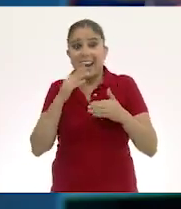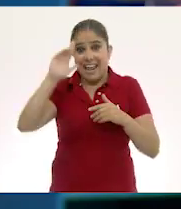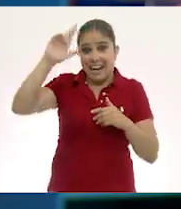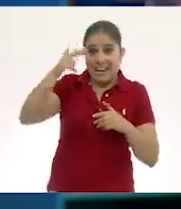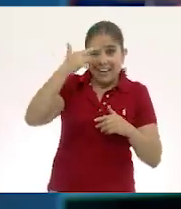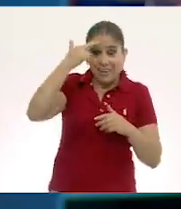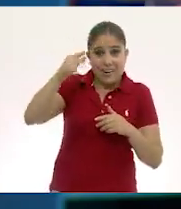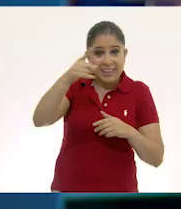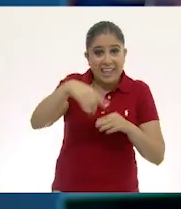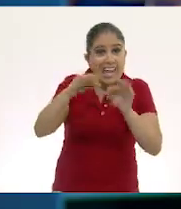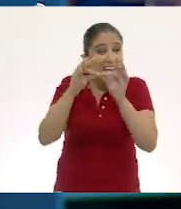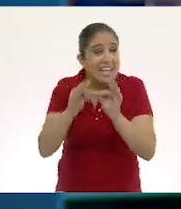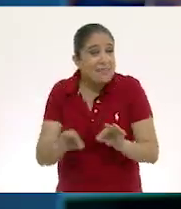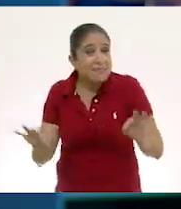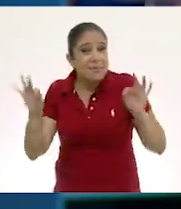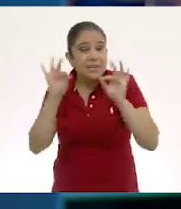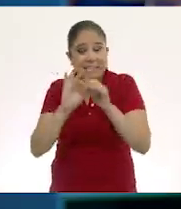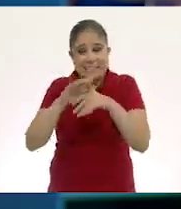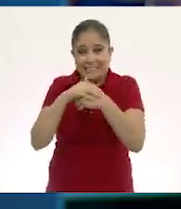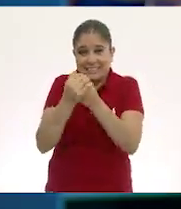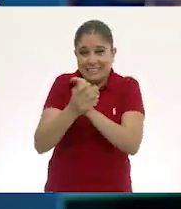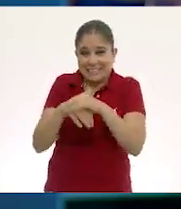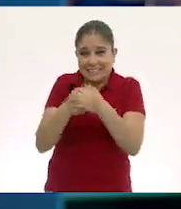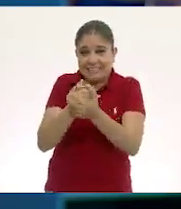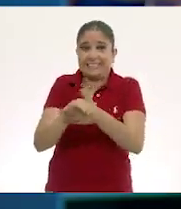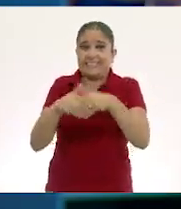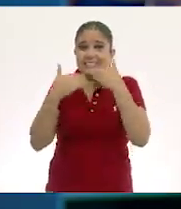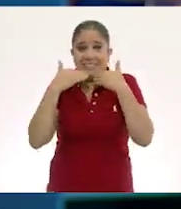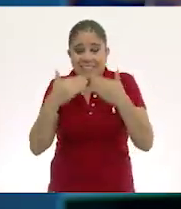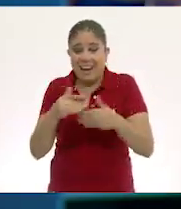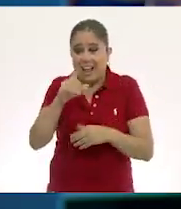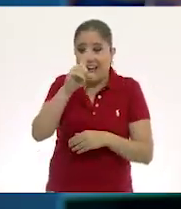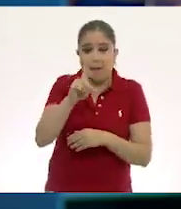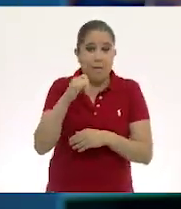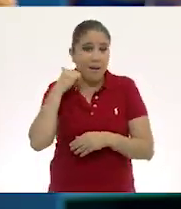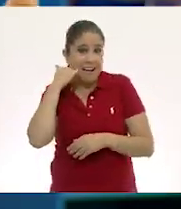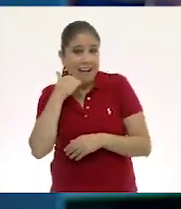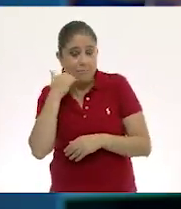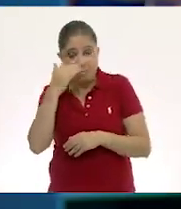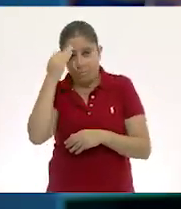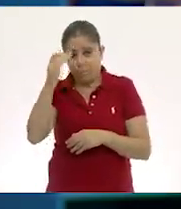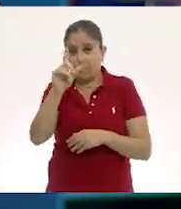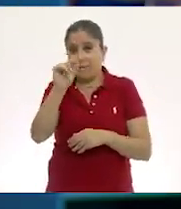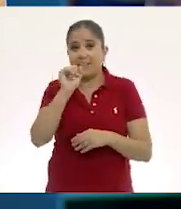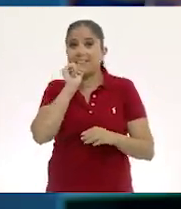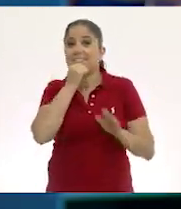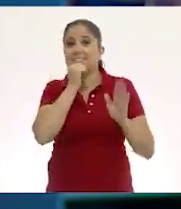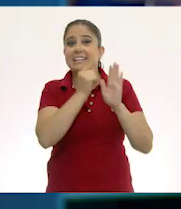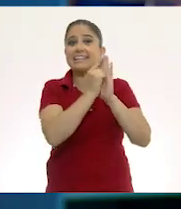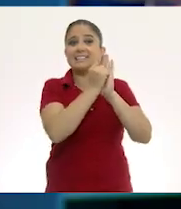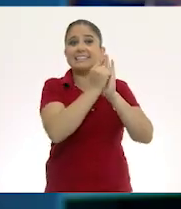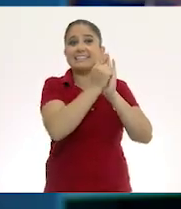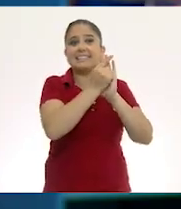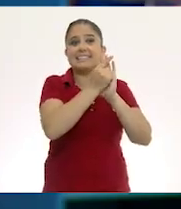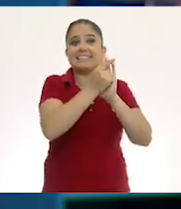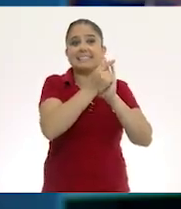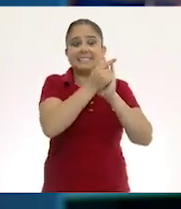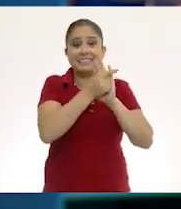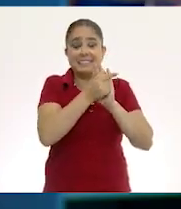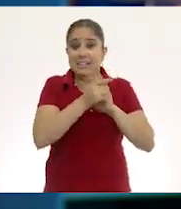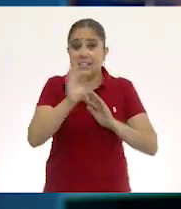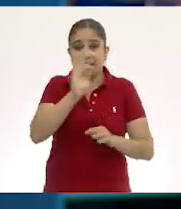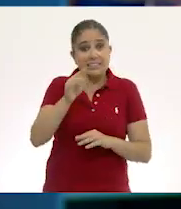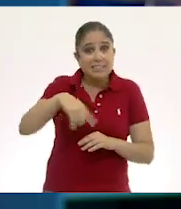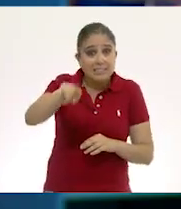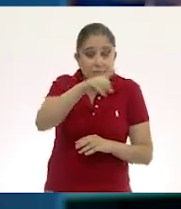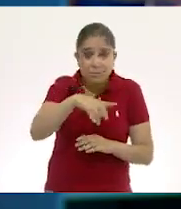Recuerda que es importante lavar muy bien tus manos con agua y con jabón durante 20 segundos. Si no